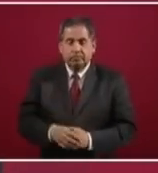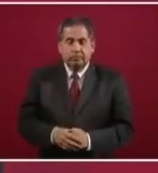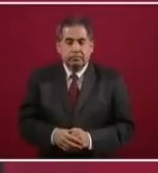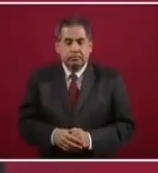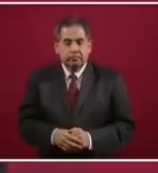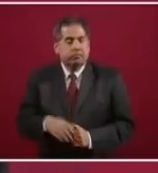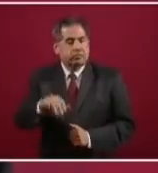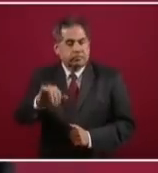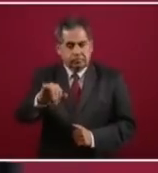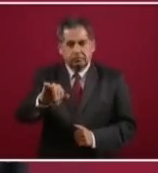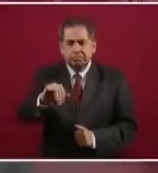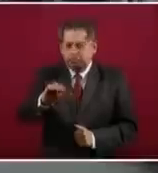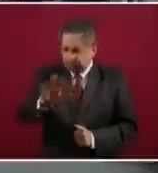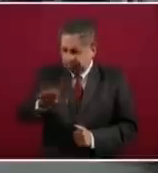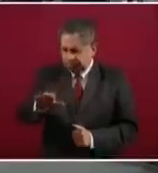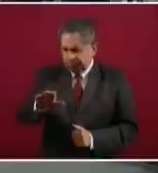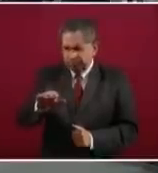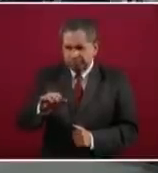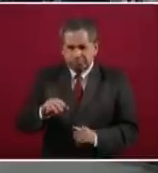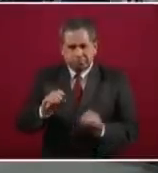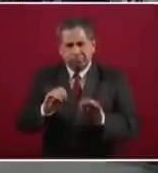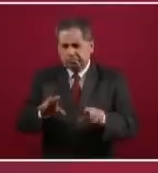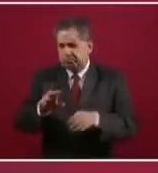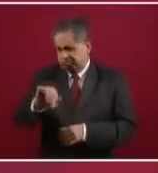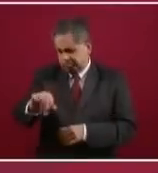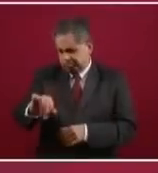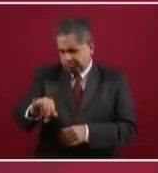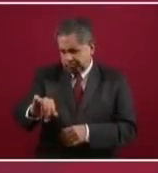Sí, se va a dejar, consideramos, sí,